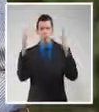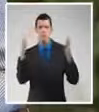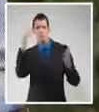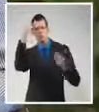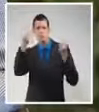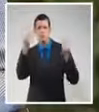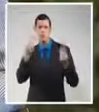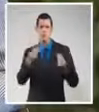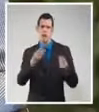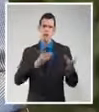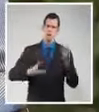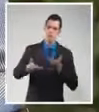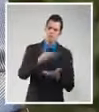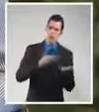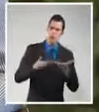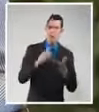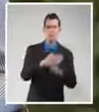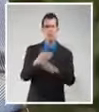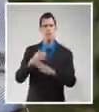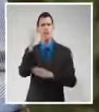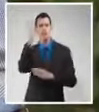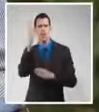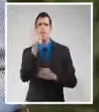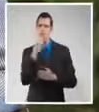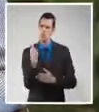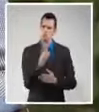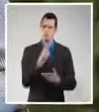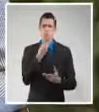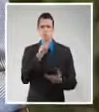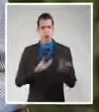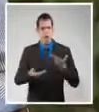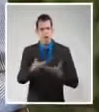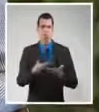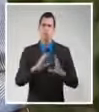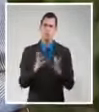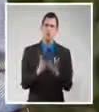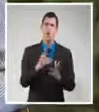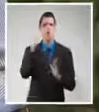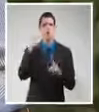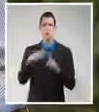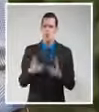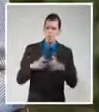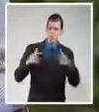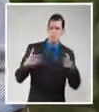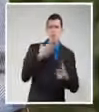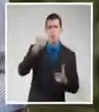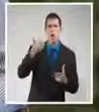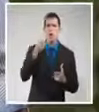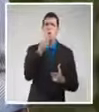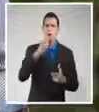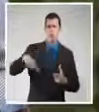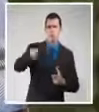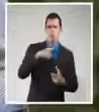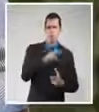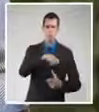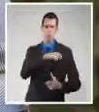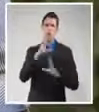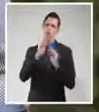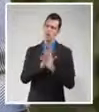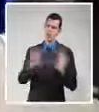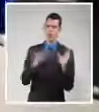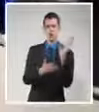sociedad. Tenemos una enorme voluntad por seguir ampliando nuestra democracia, por seguir ampliando los espacios de debate, por seguir ampliando la